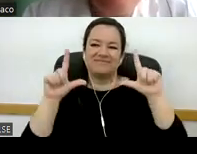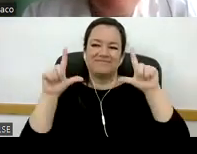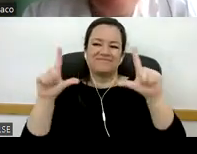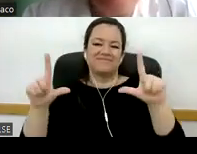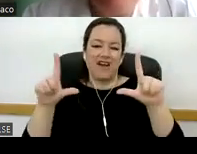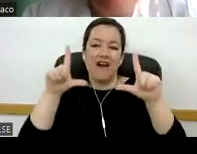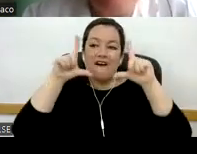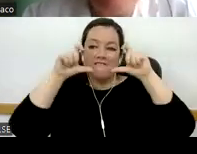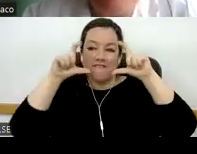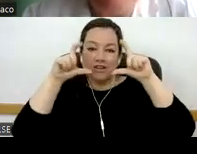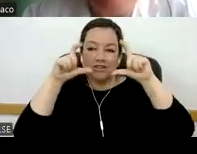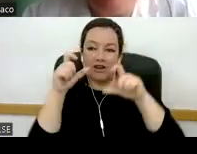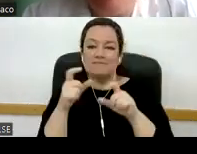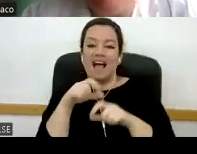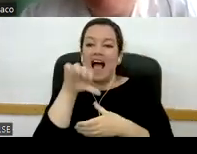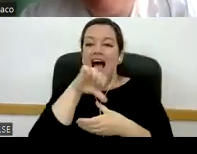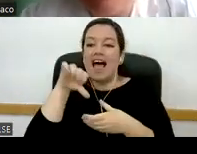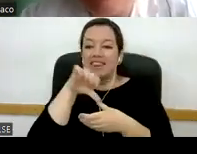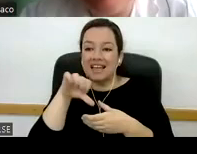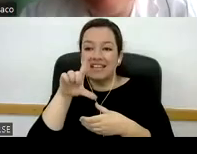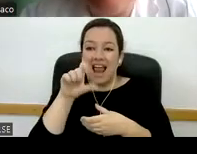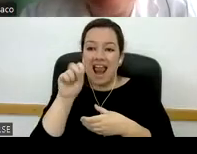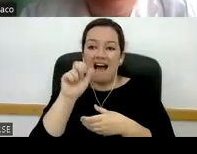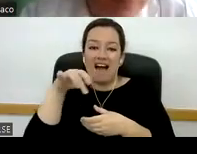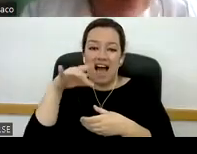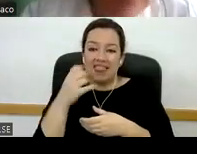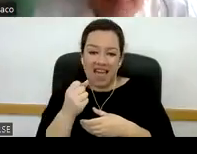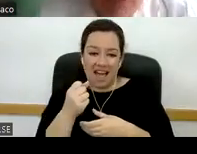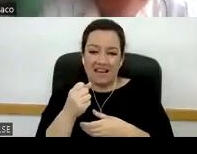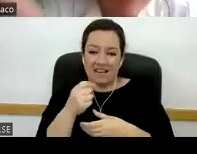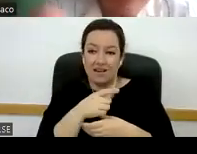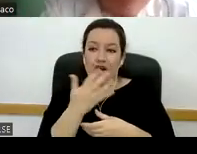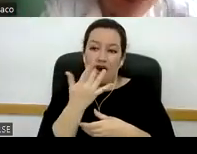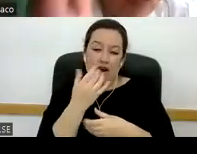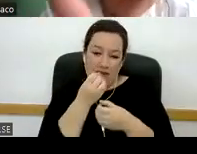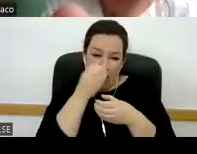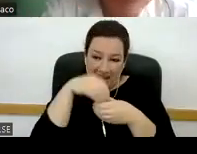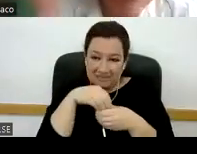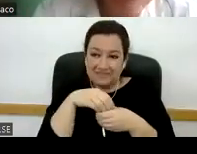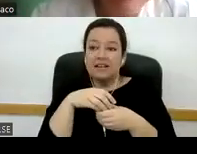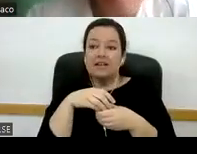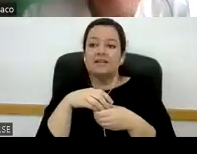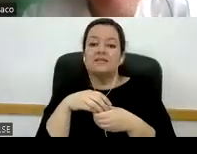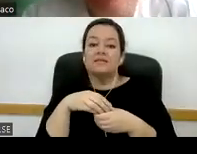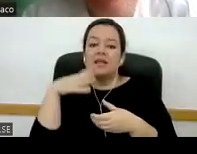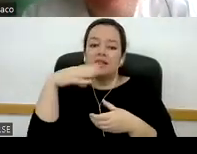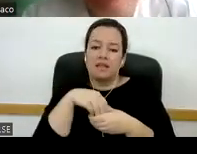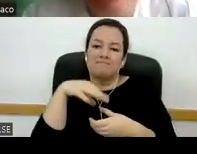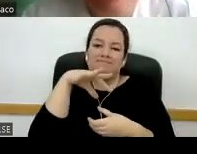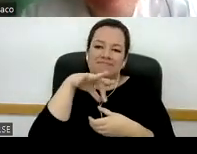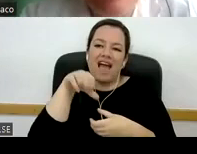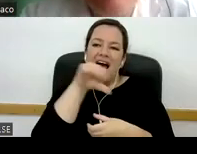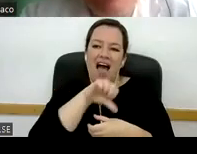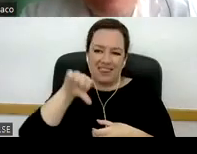una foto del aceite esencial de lavanda, que quizás de la flor de la lavanda. Se intuye que lo que hay aquí dentro es aceite esencial